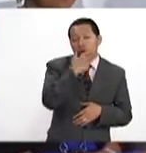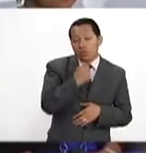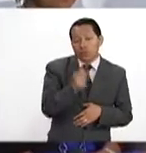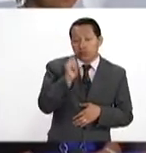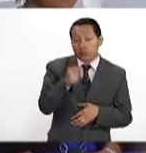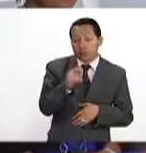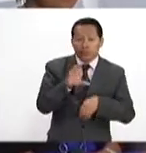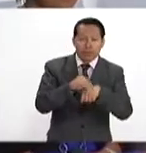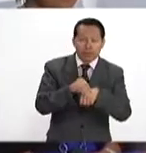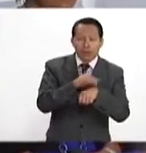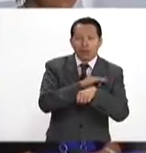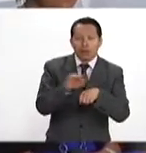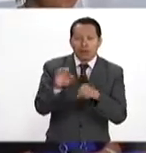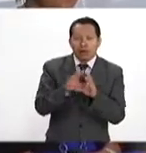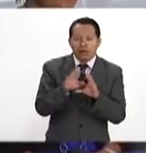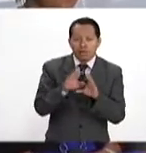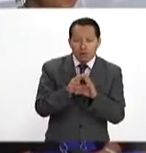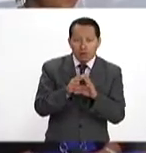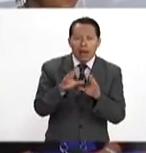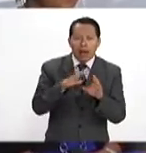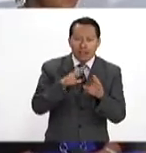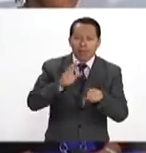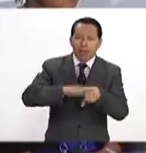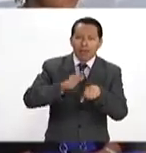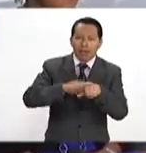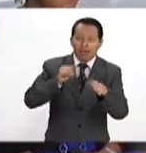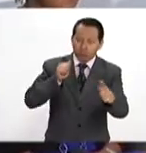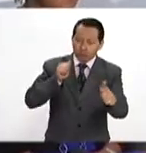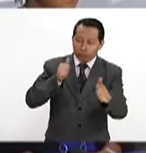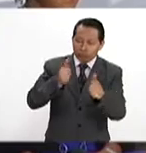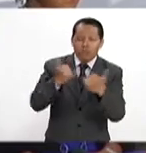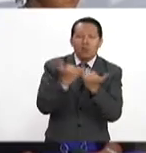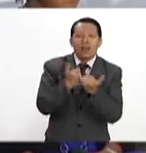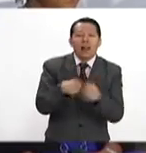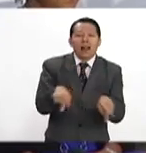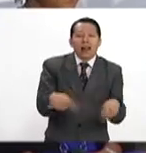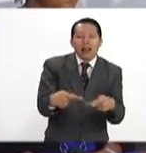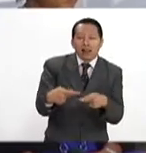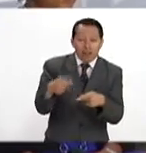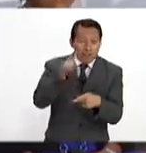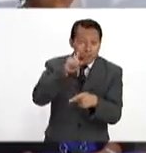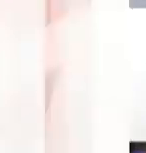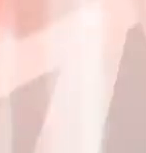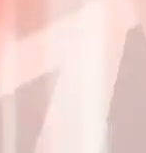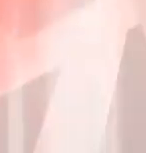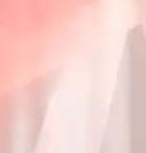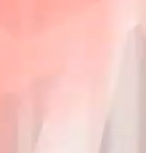cual ha permitido ir reduciendo la brecha de informalidad que aún existe para las mujeres.